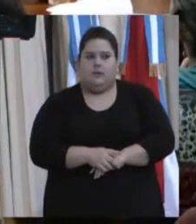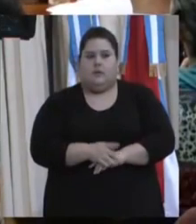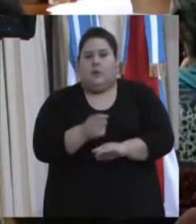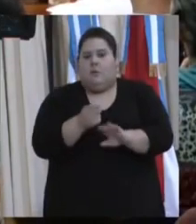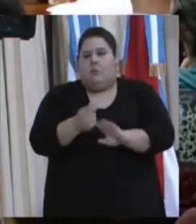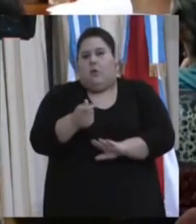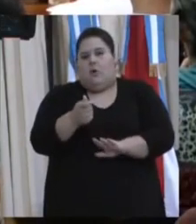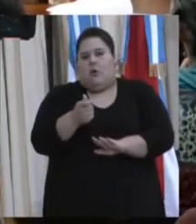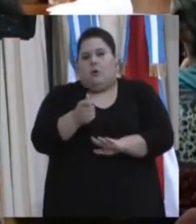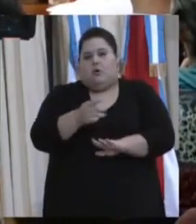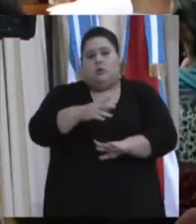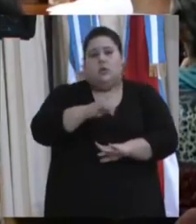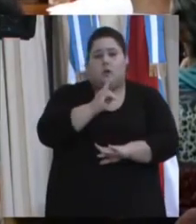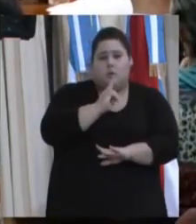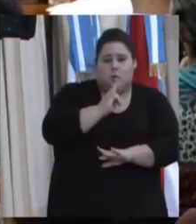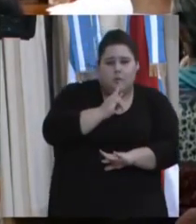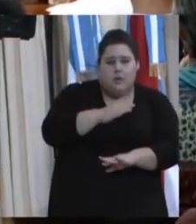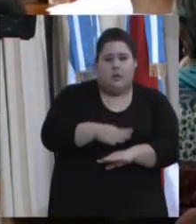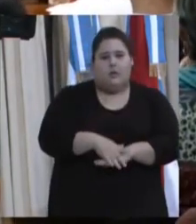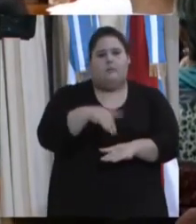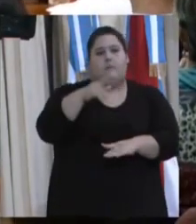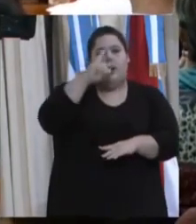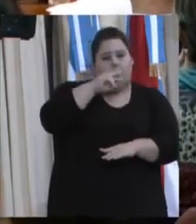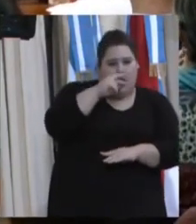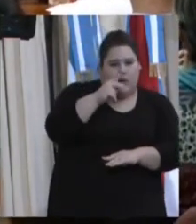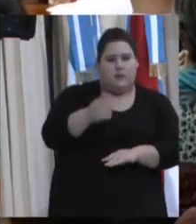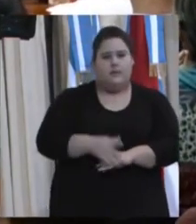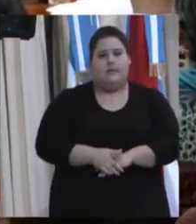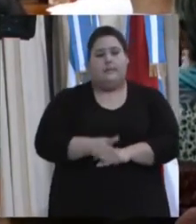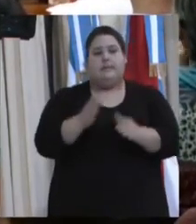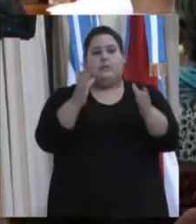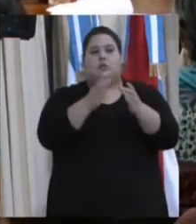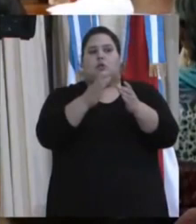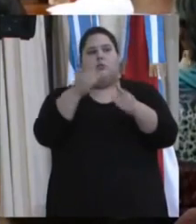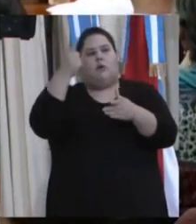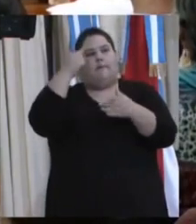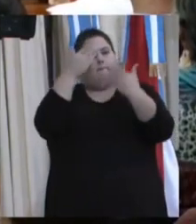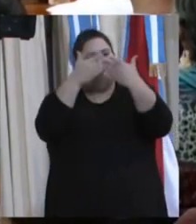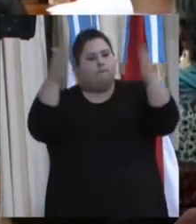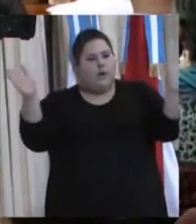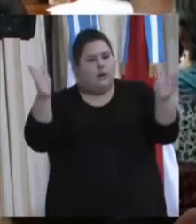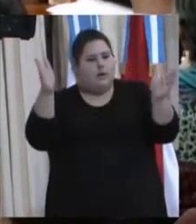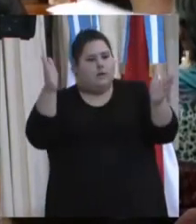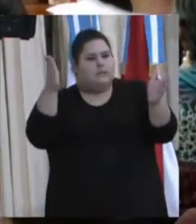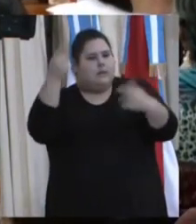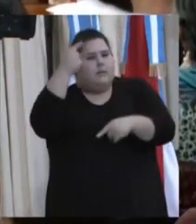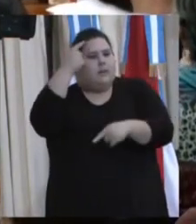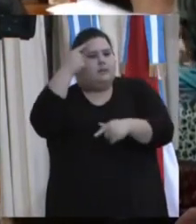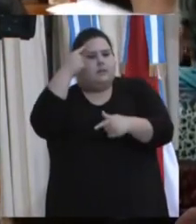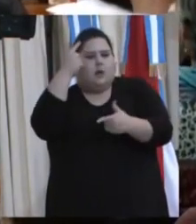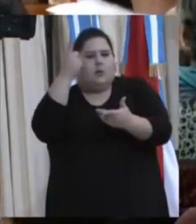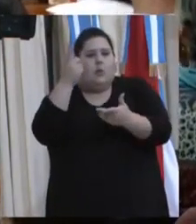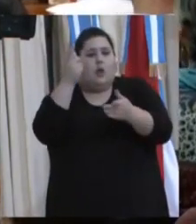poquitos en Tucumán, La Plata, y en esos grupos están mucho más abiertos al discurso de la emancipación de las mujeres,